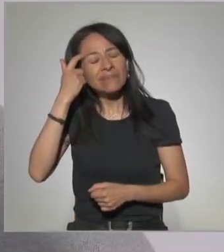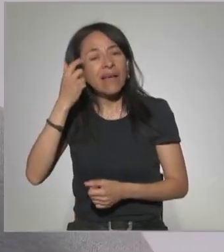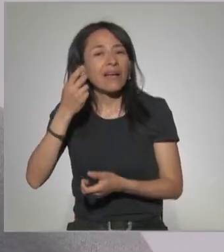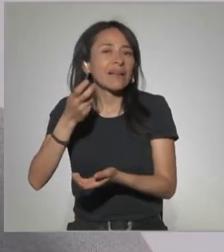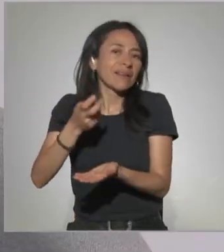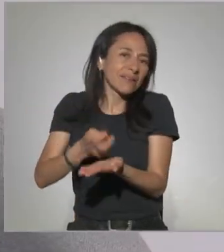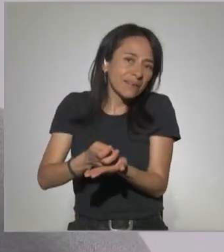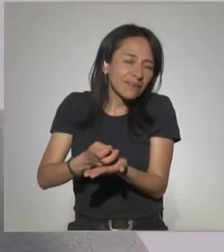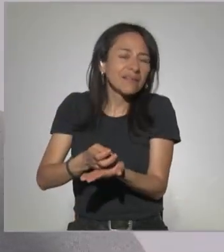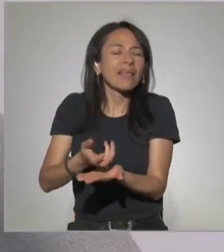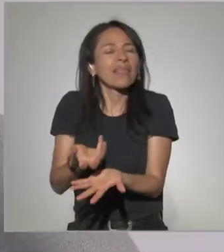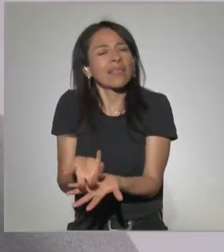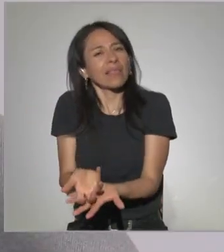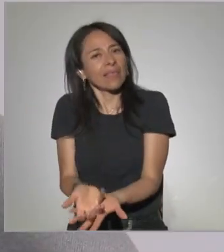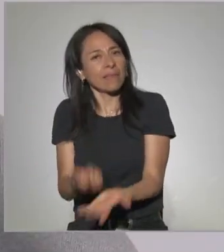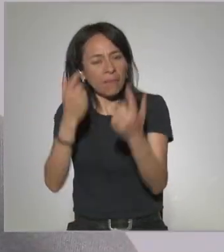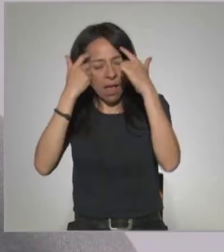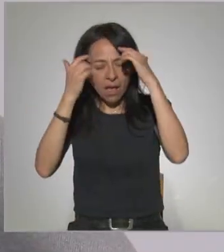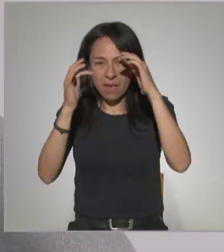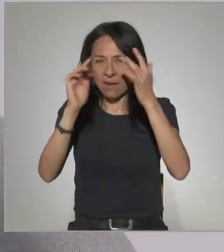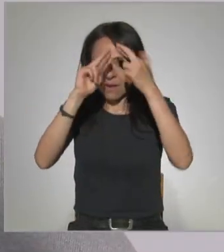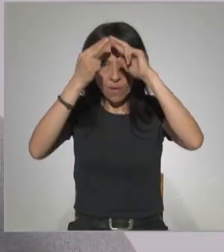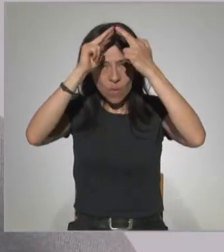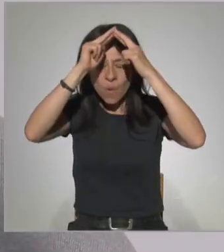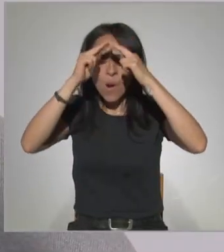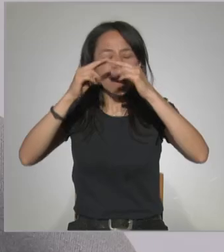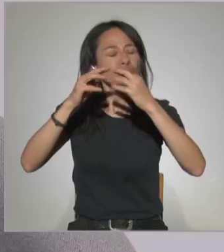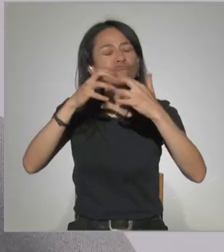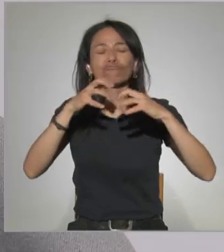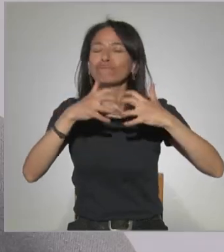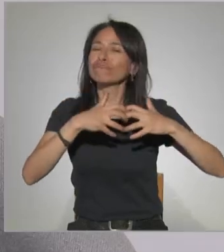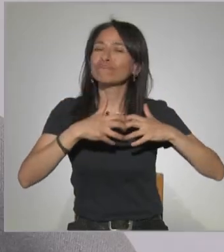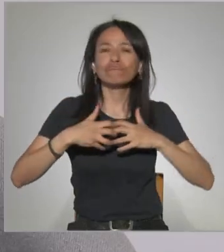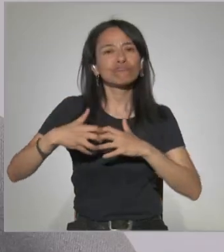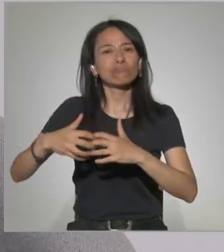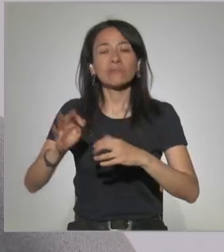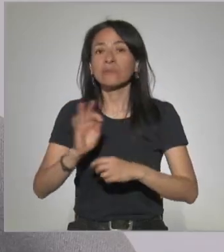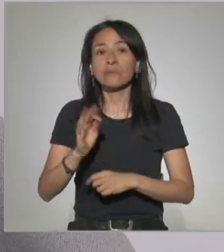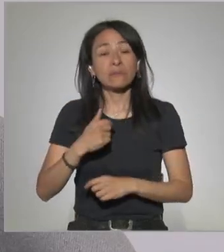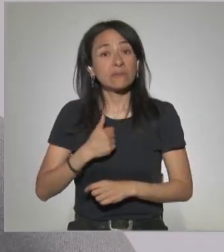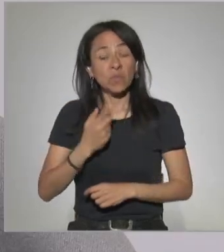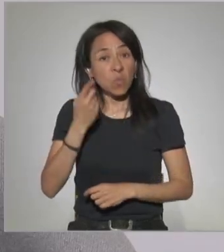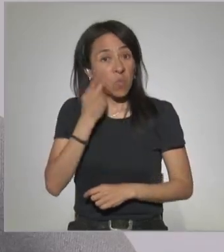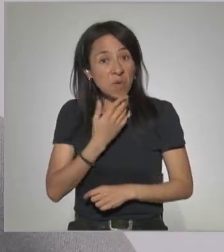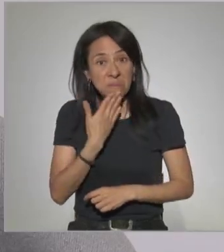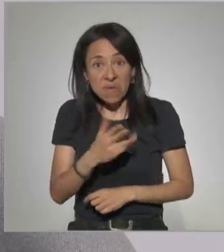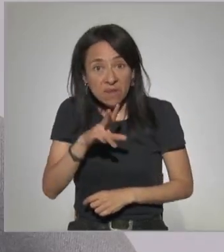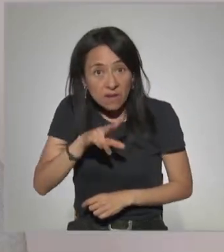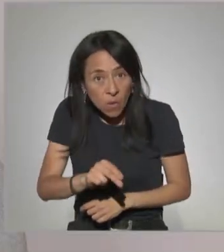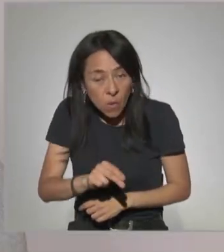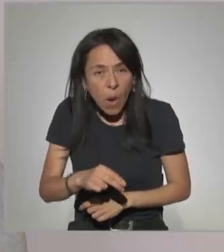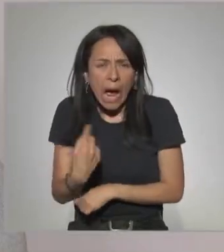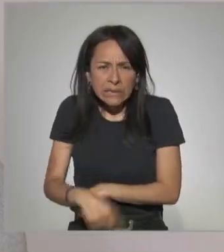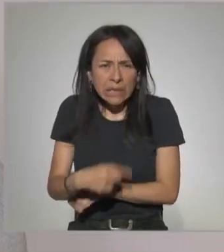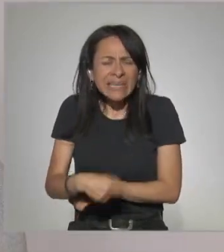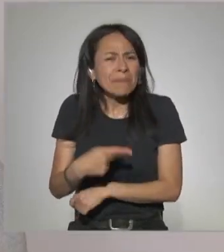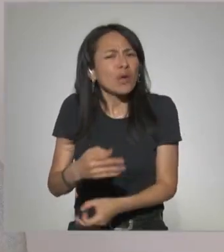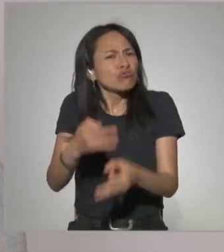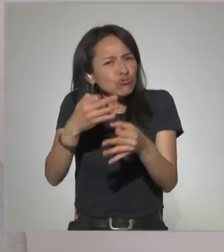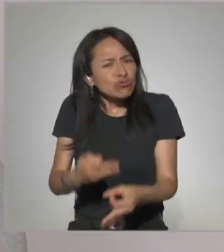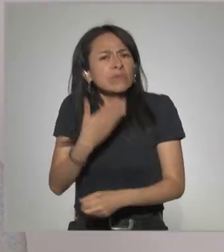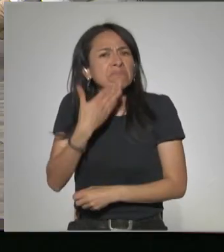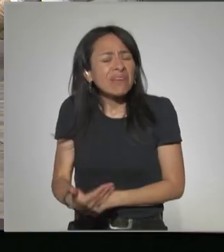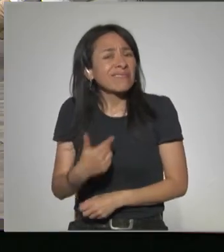si nosotros no dormimos adecuadamente, no solamente la cantidad, sino la calidad del sueño, sí pasa factura,